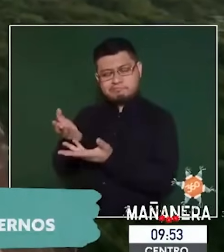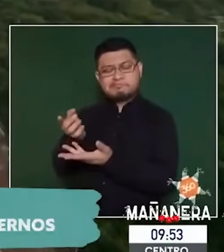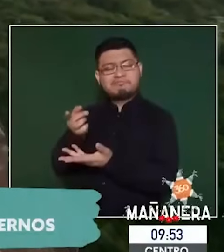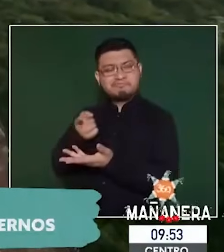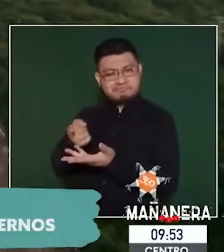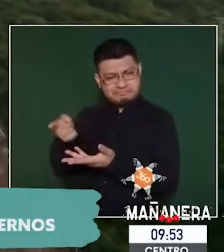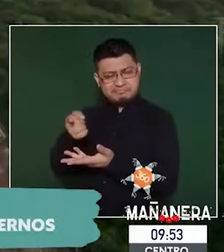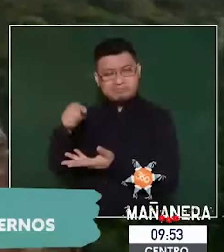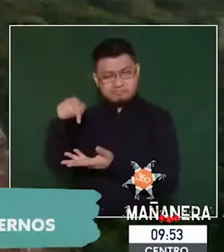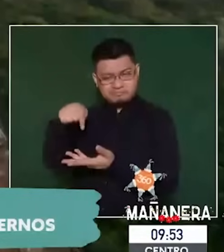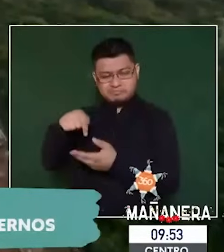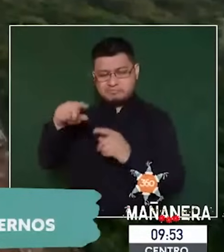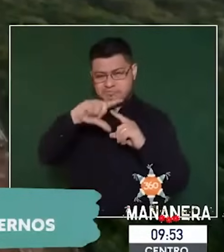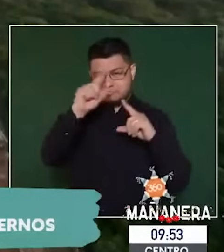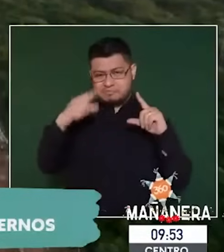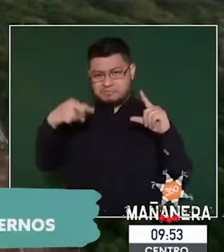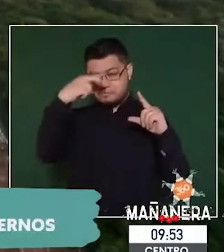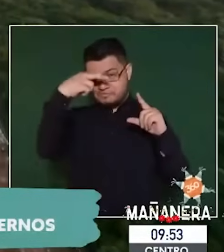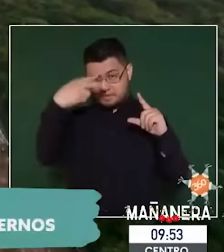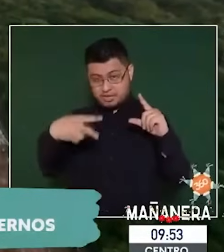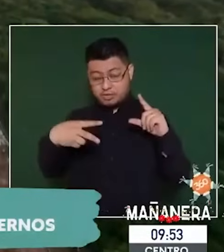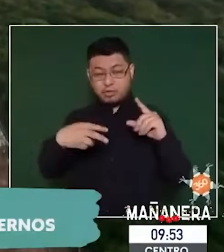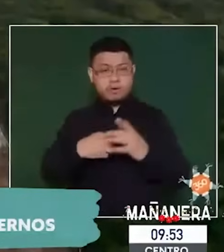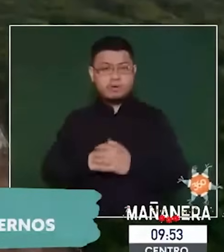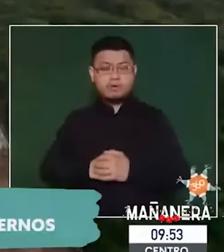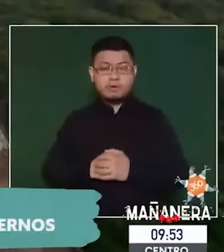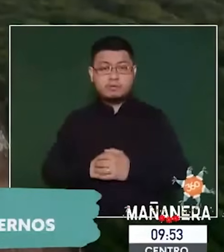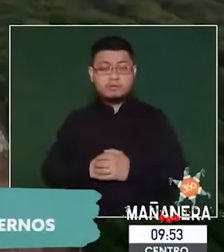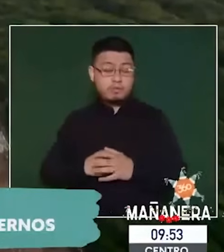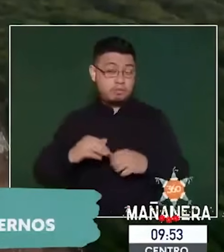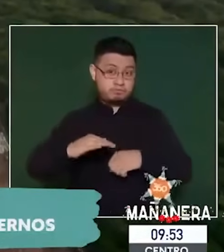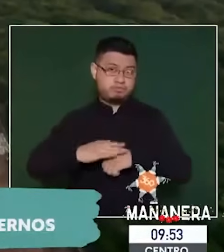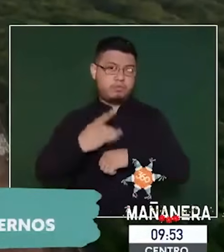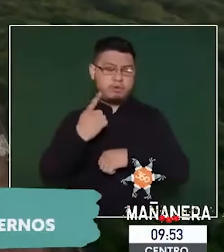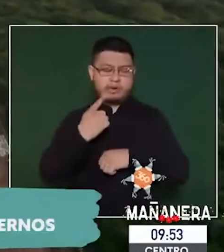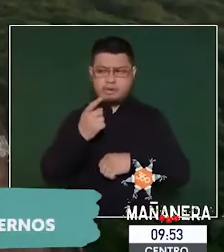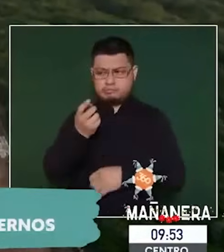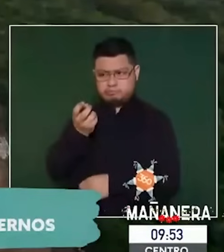que creo van a